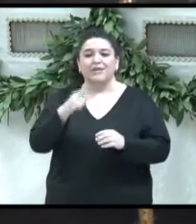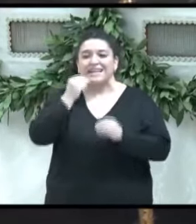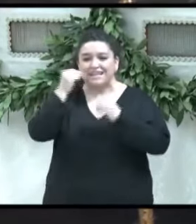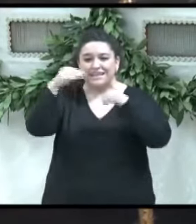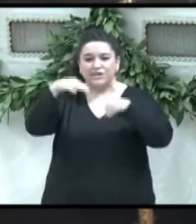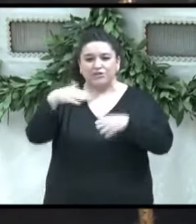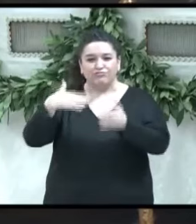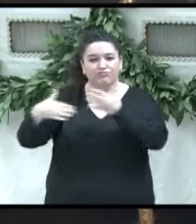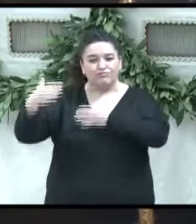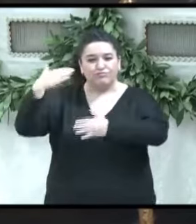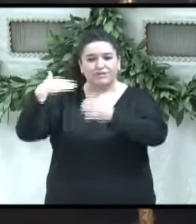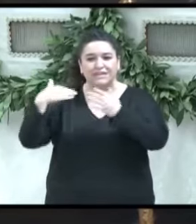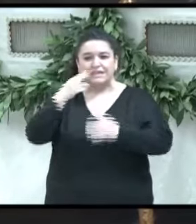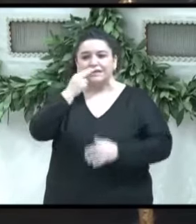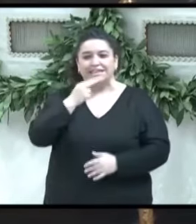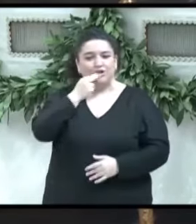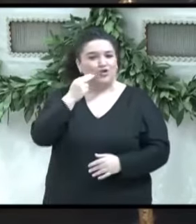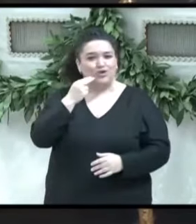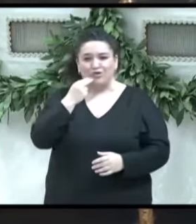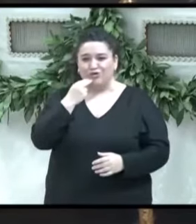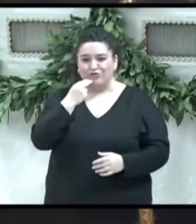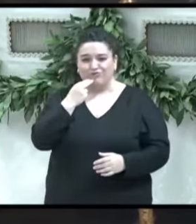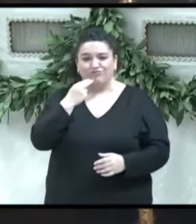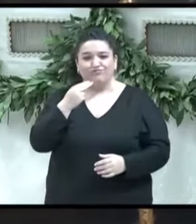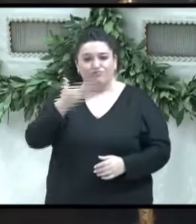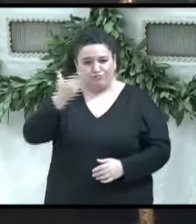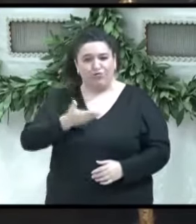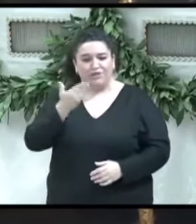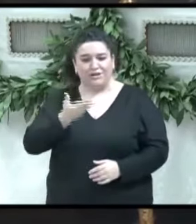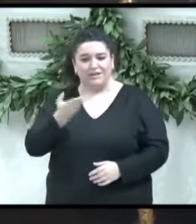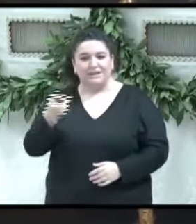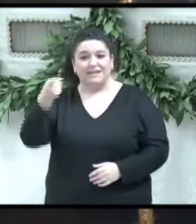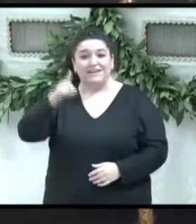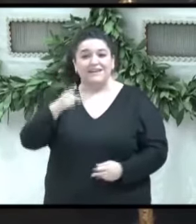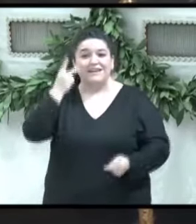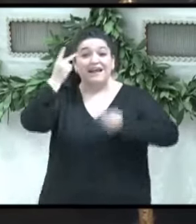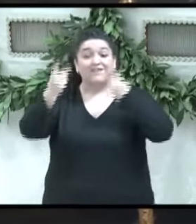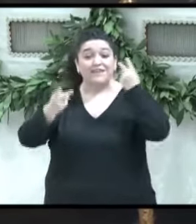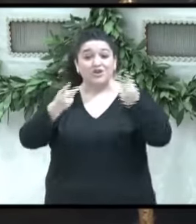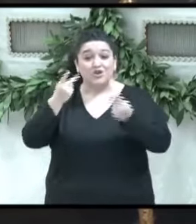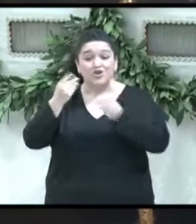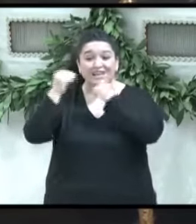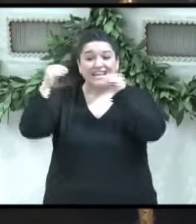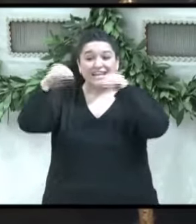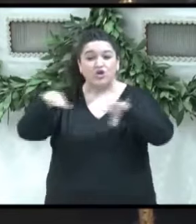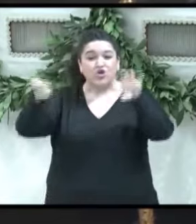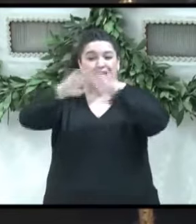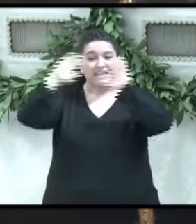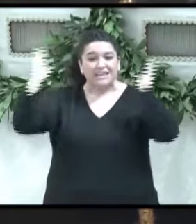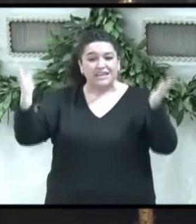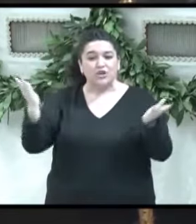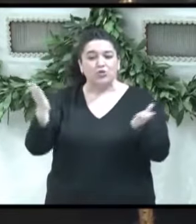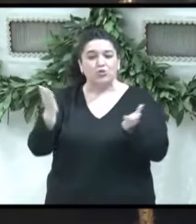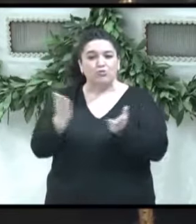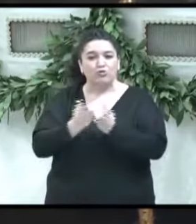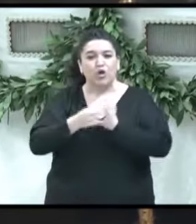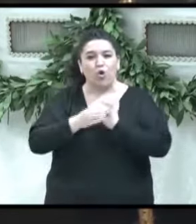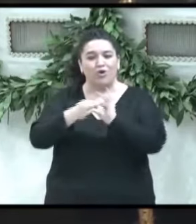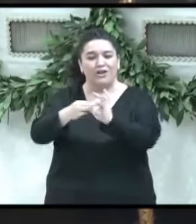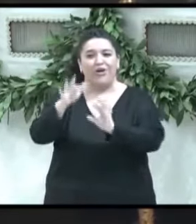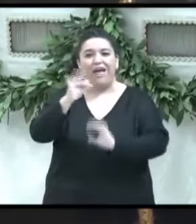cristiana que no es cualquier cosa y la visión del mundo y de la historia desde la fe